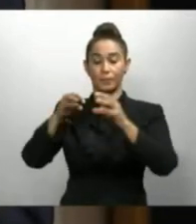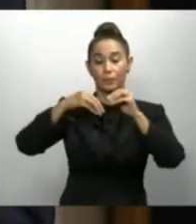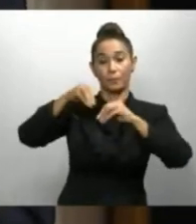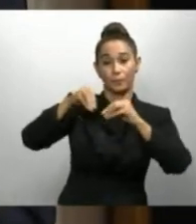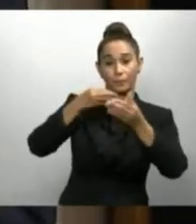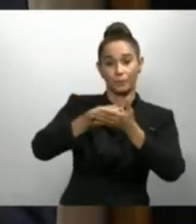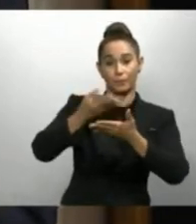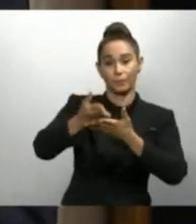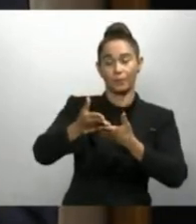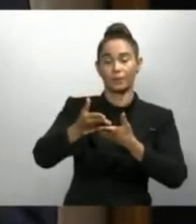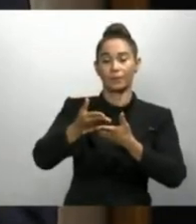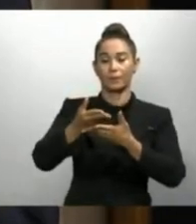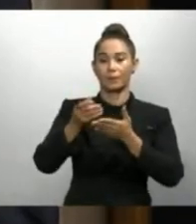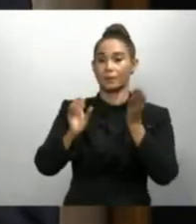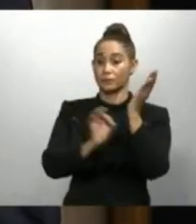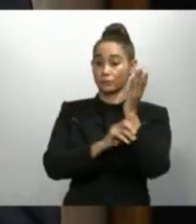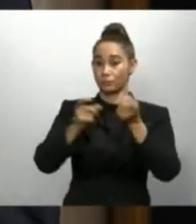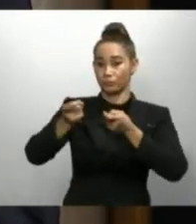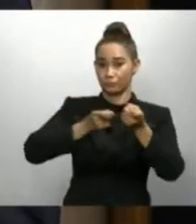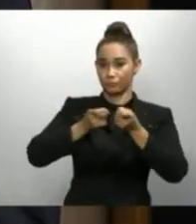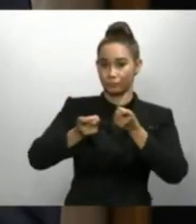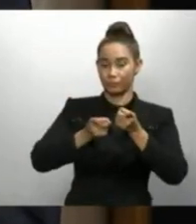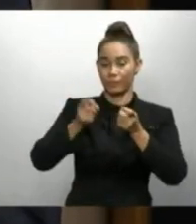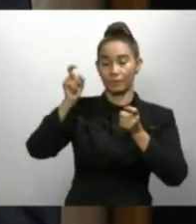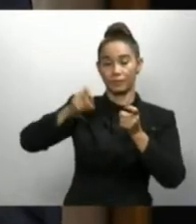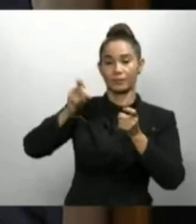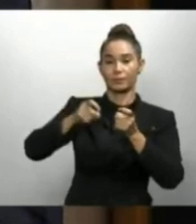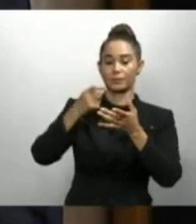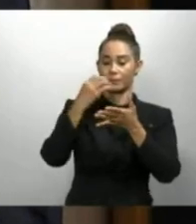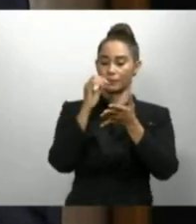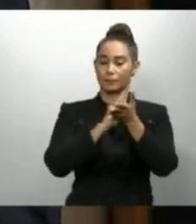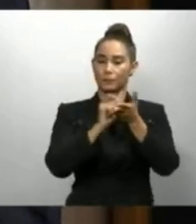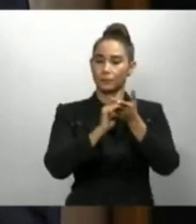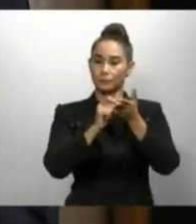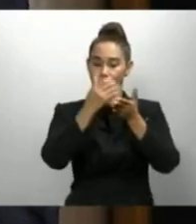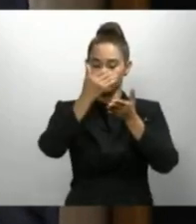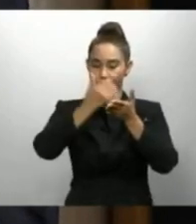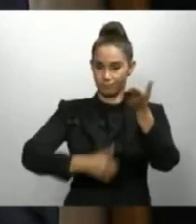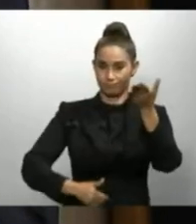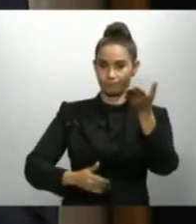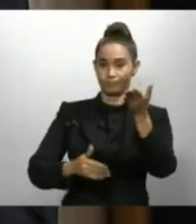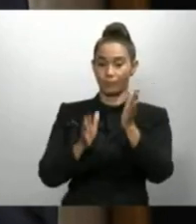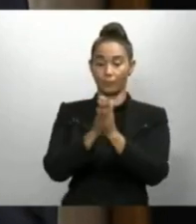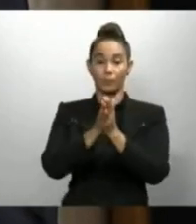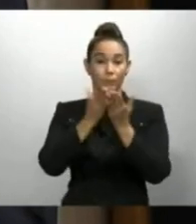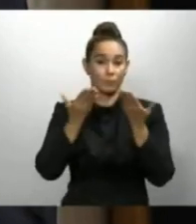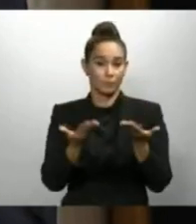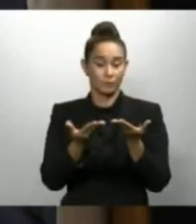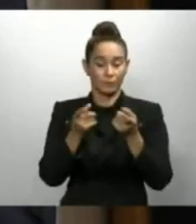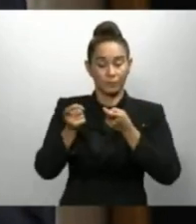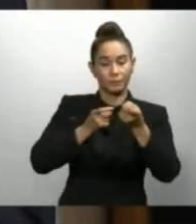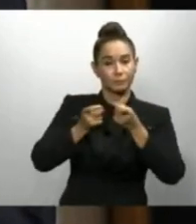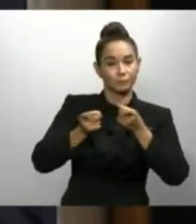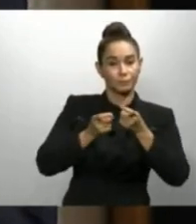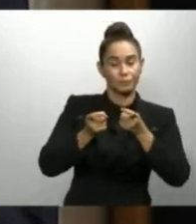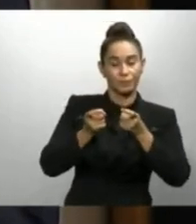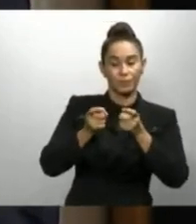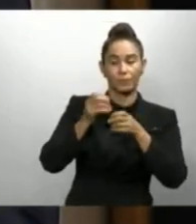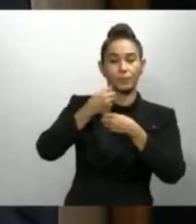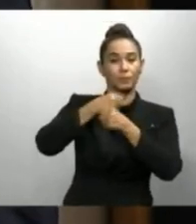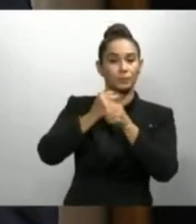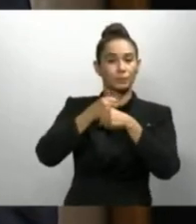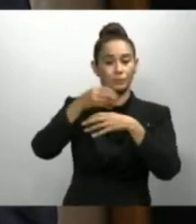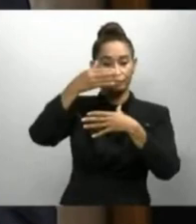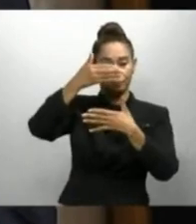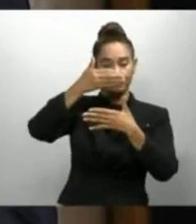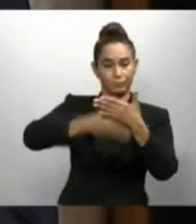comercializar sustancias controladas deberá llevar un registro o libro de control de precursores